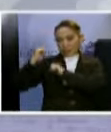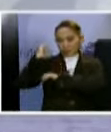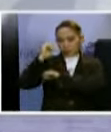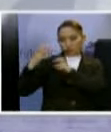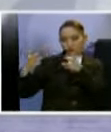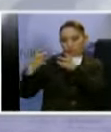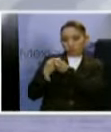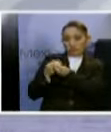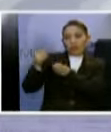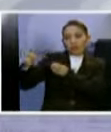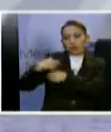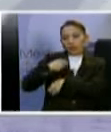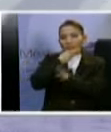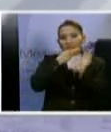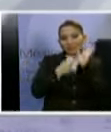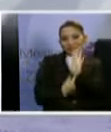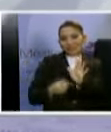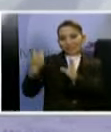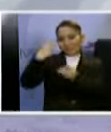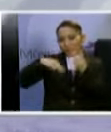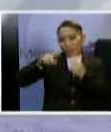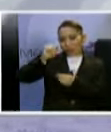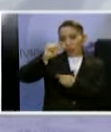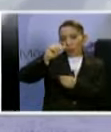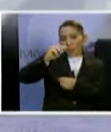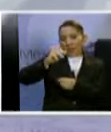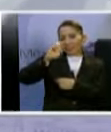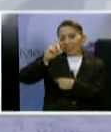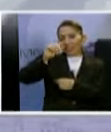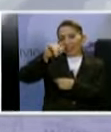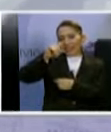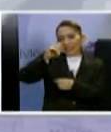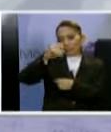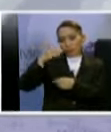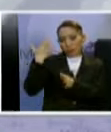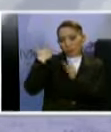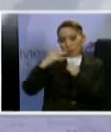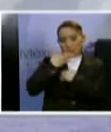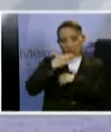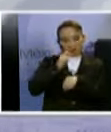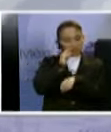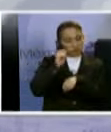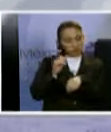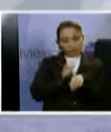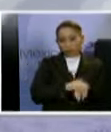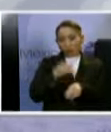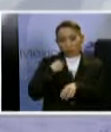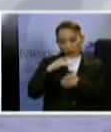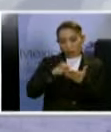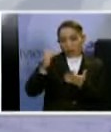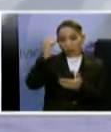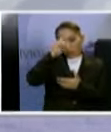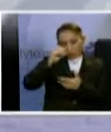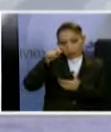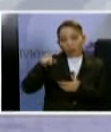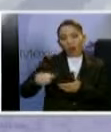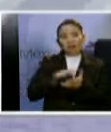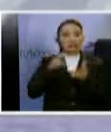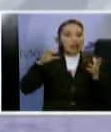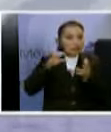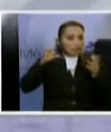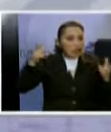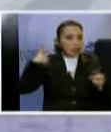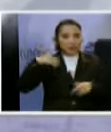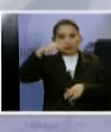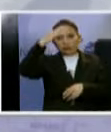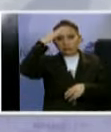referirme aquí a la presentación y presencia de Tom Daquino. Él ha sido, aparte de muy buen amigo, agradezco sus comentarios, él ha sido un